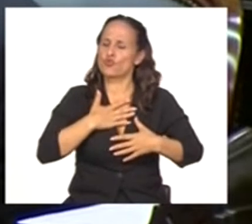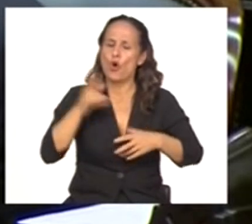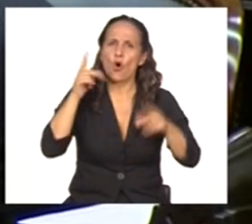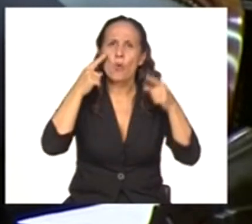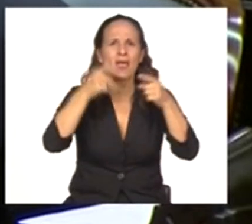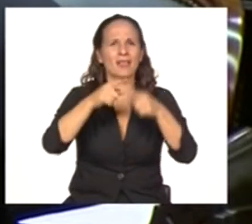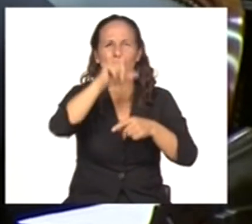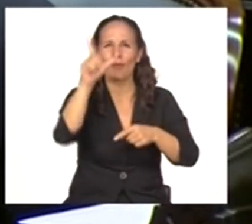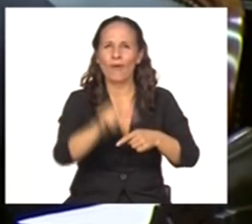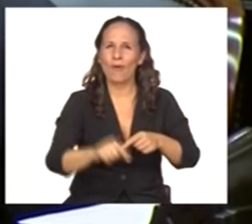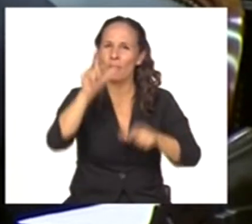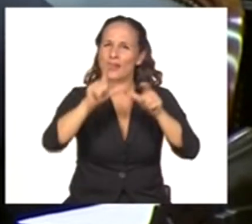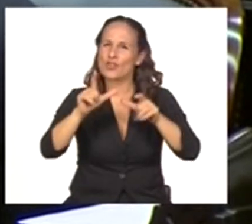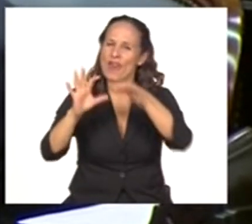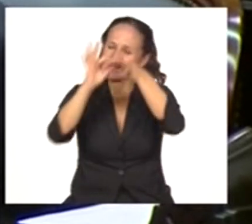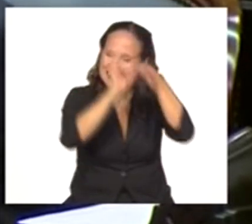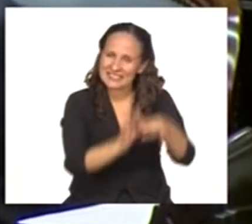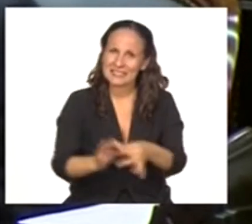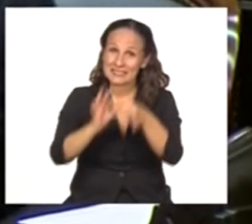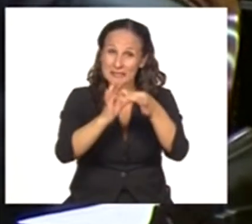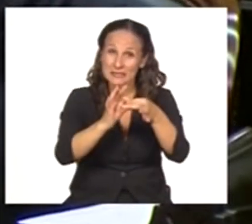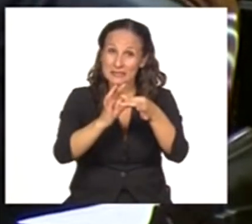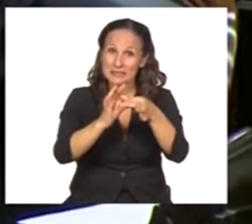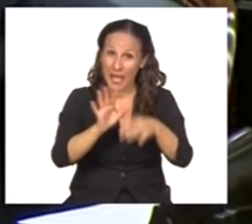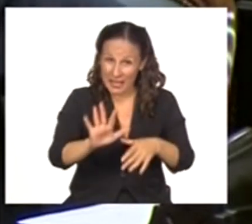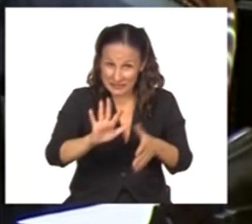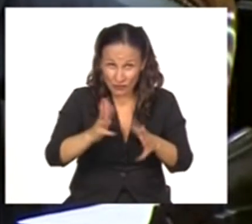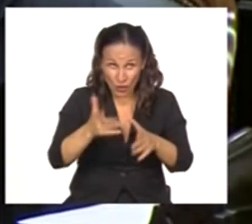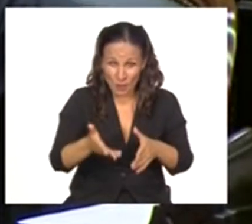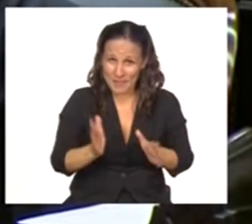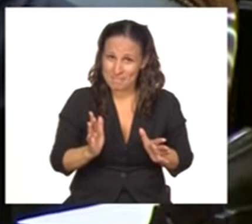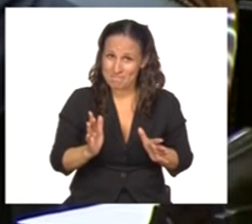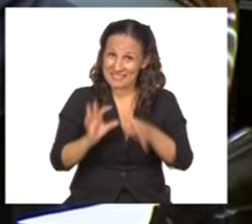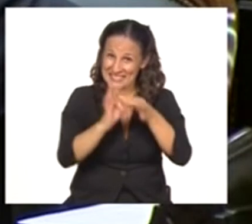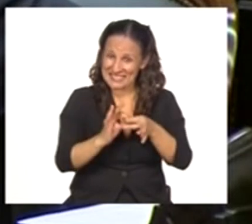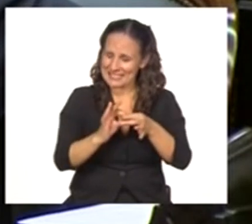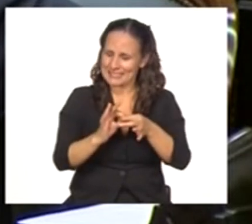La verdad que las cuestiones de esta naturaleza no ayudan para unir a los argentinos.